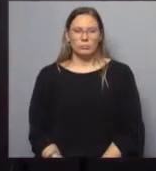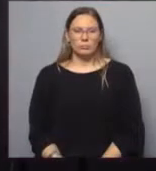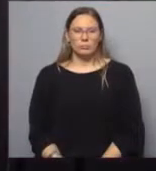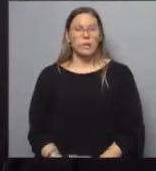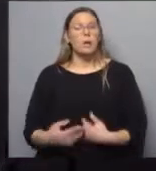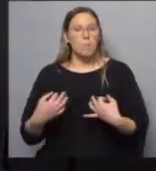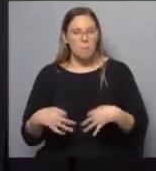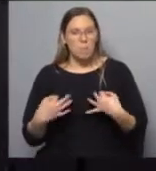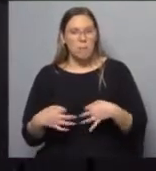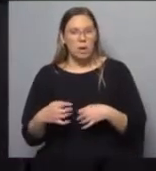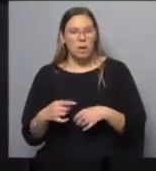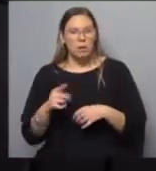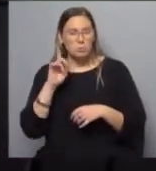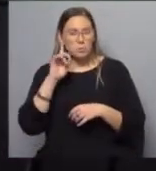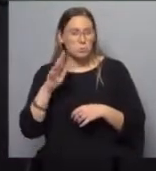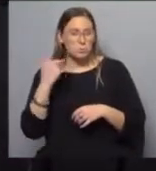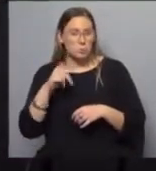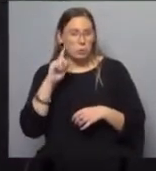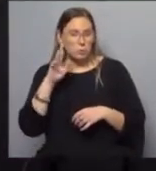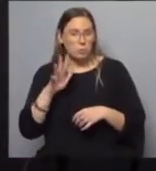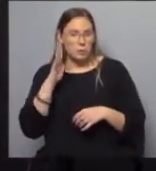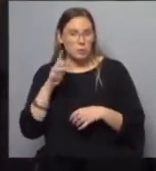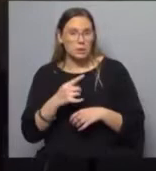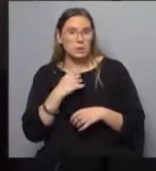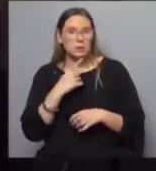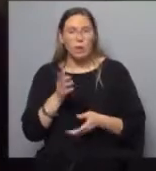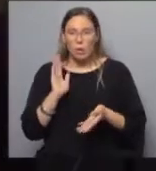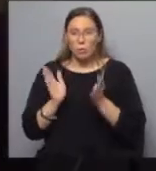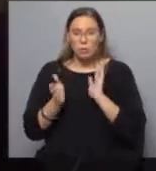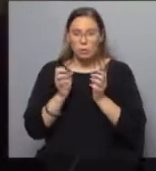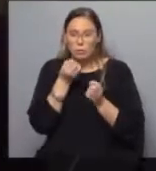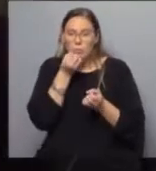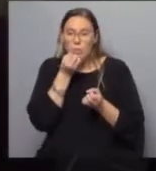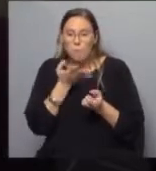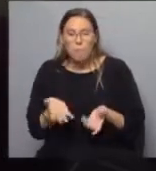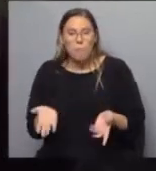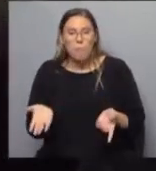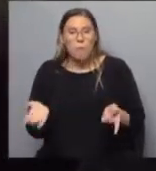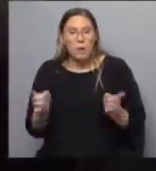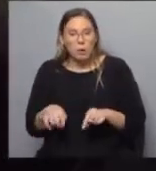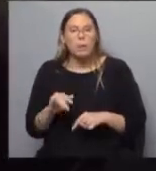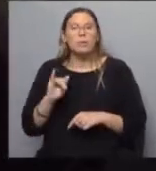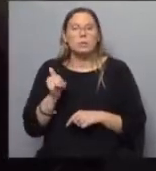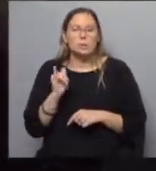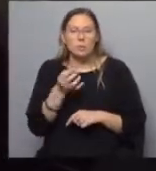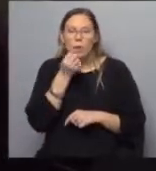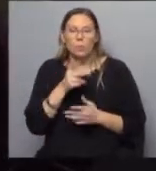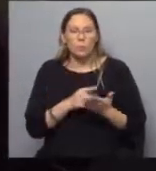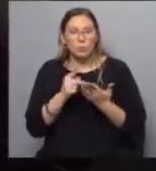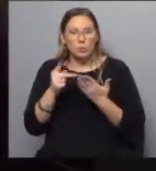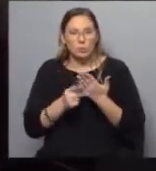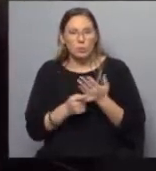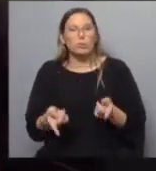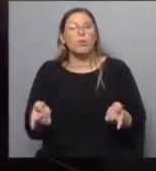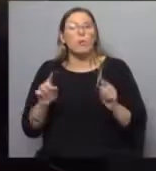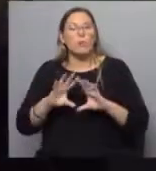Mirá qué bien, algo que no sé, no me imaginaba, ¿no? Que serviría como terapia de recuperación. Total, está buenísimo ese proyecto. Sí, ahora cuando vuelvan